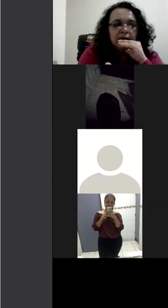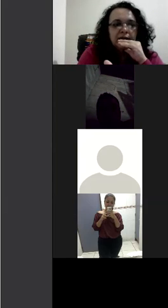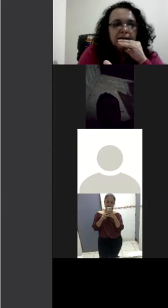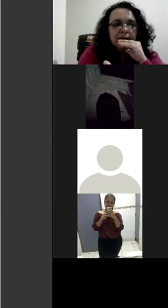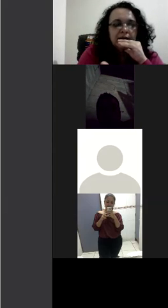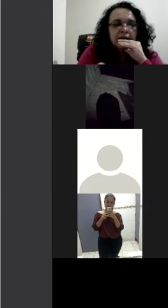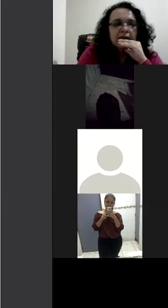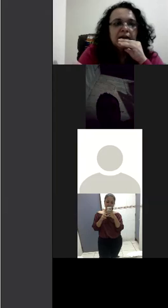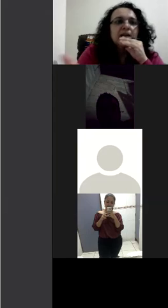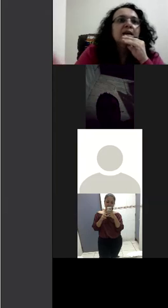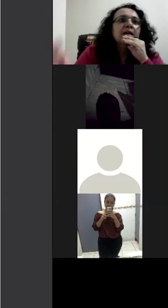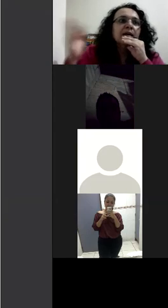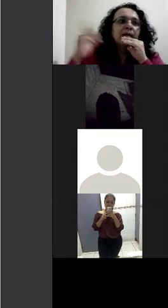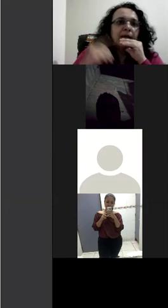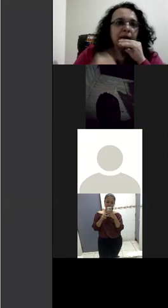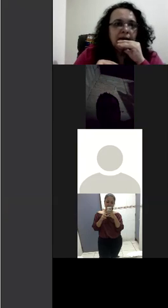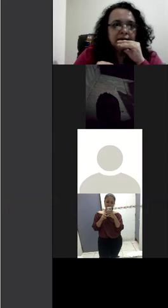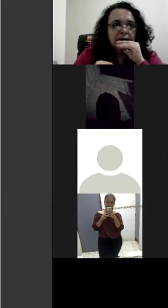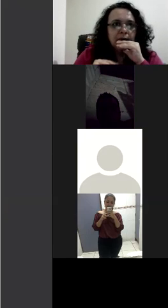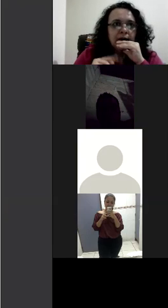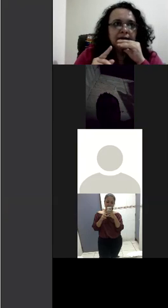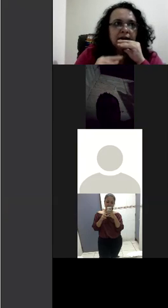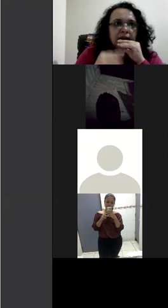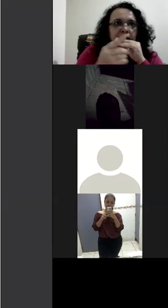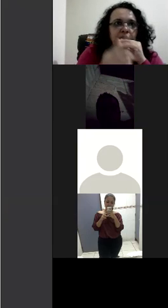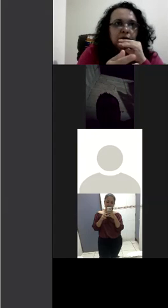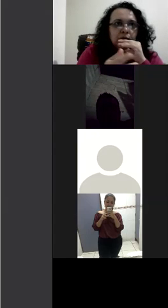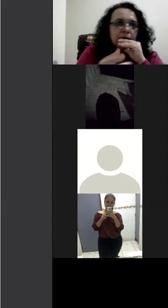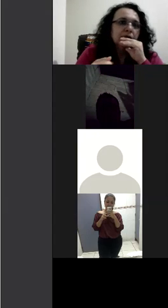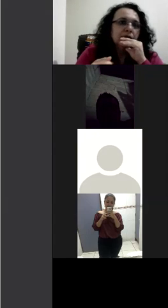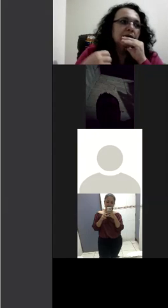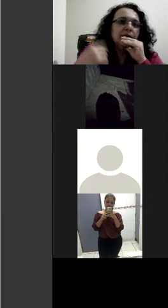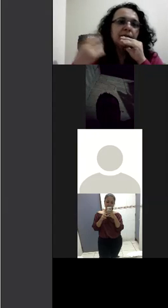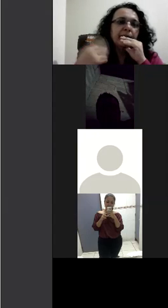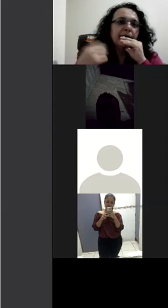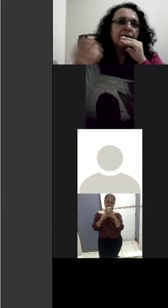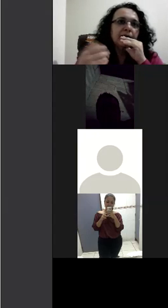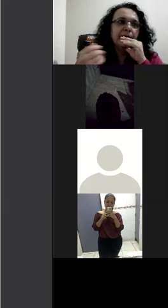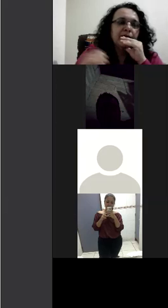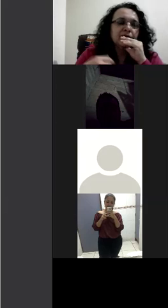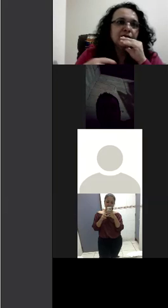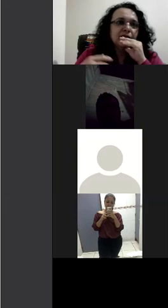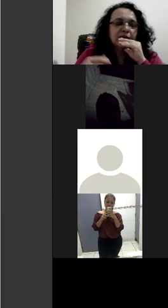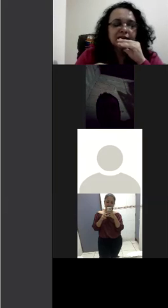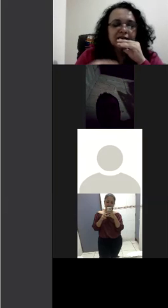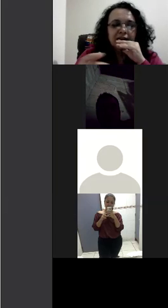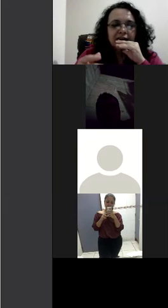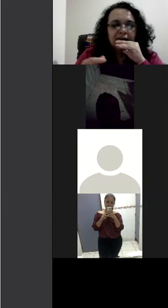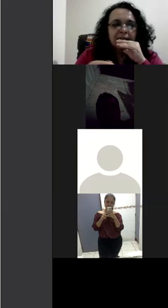hablando directamente. En singular sería tú. O para